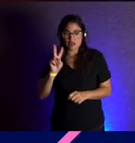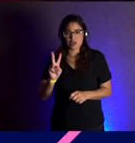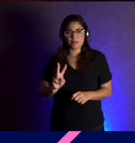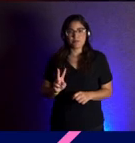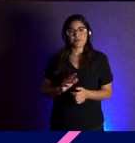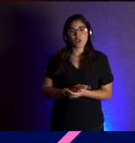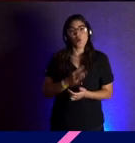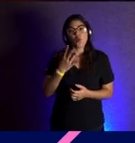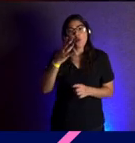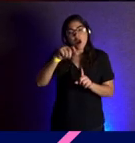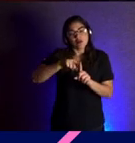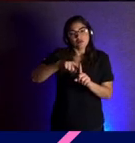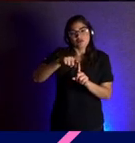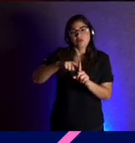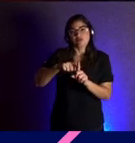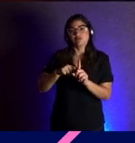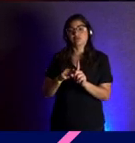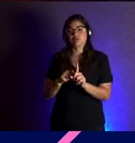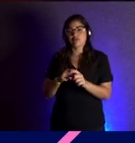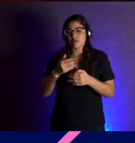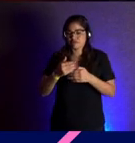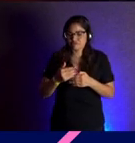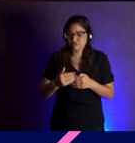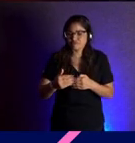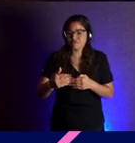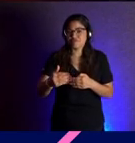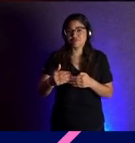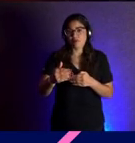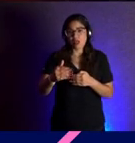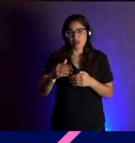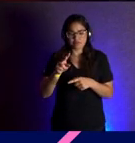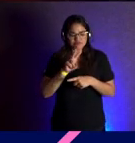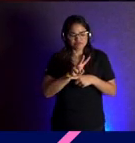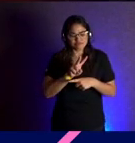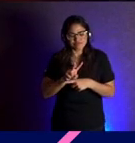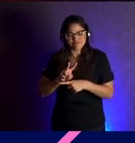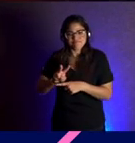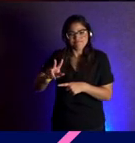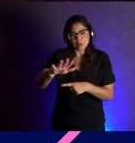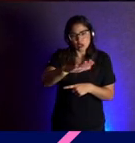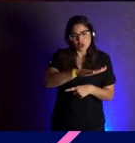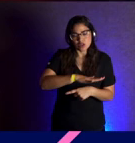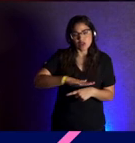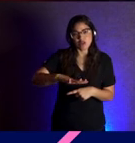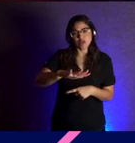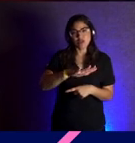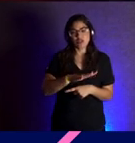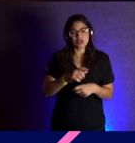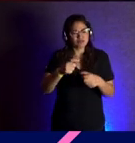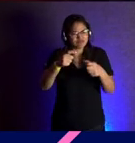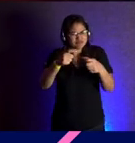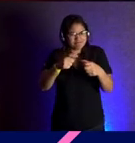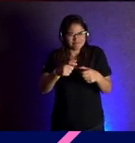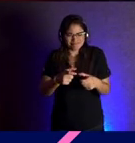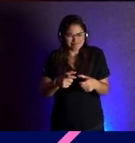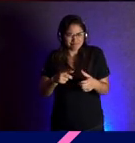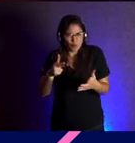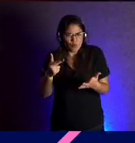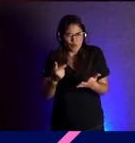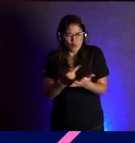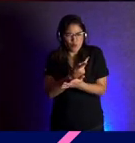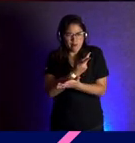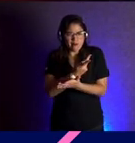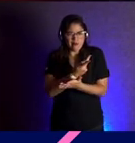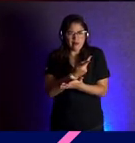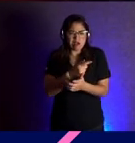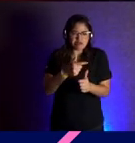Dentro de las áreas protegidas, que en teoría son áreas estrictas, donde no se deberían hacer actividades de este tipo, el 2020 es el peor